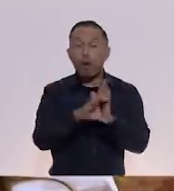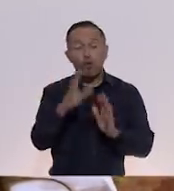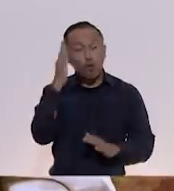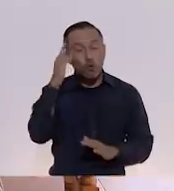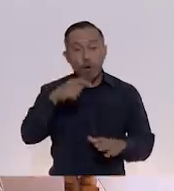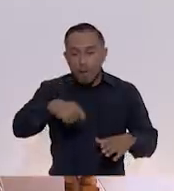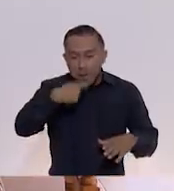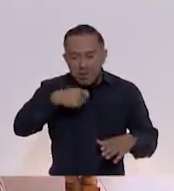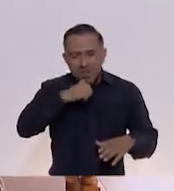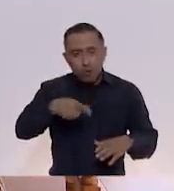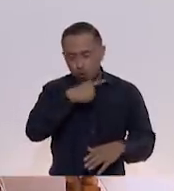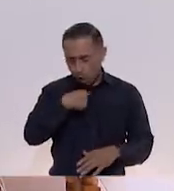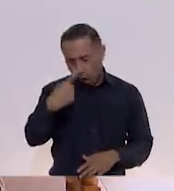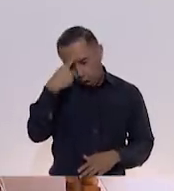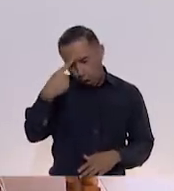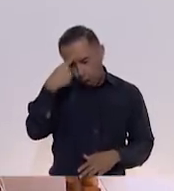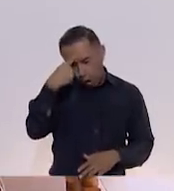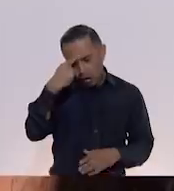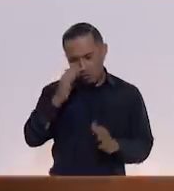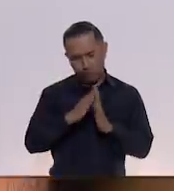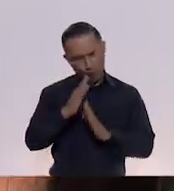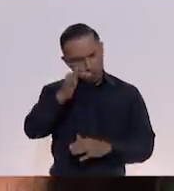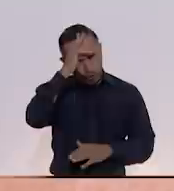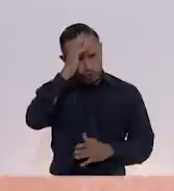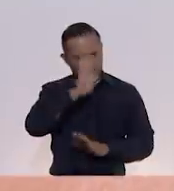de pensar en tanta tarugada. Ándele.